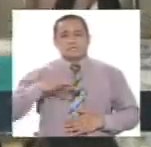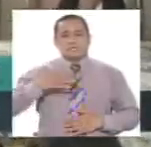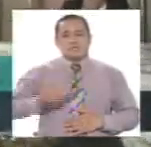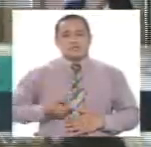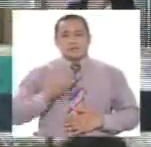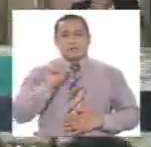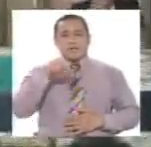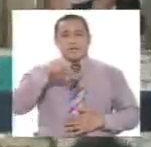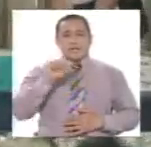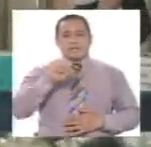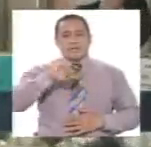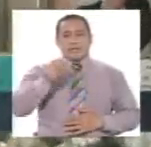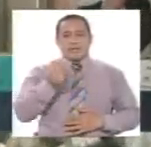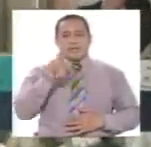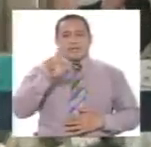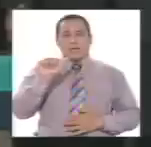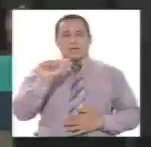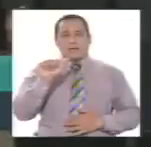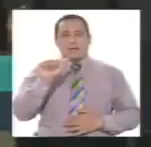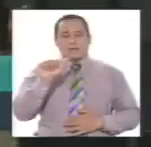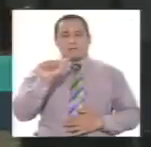Señora Ana Jara Velázquez,